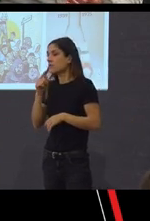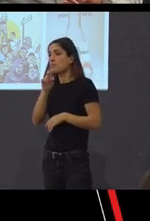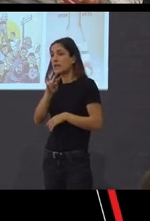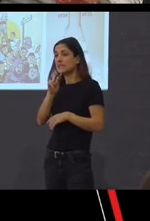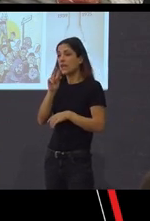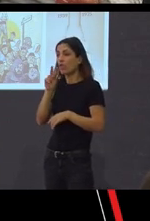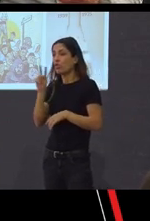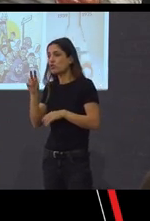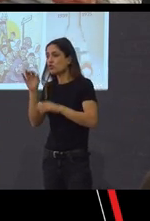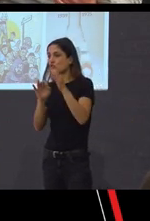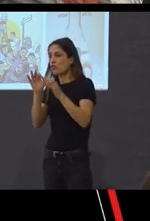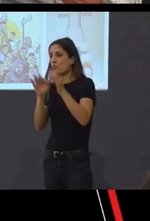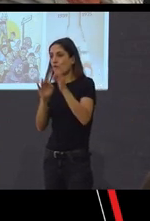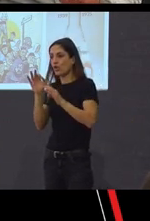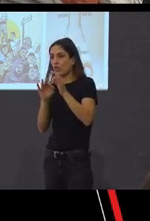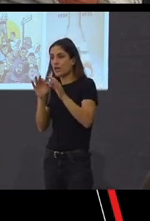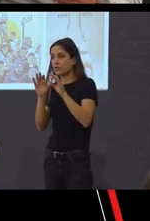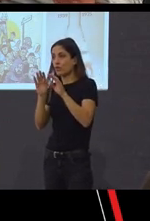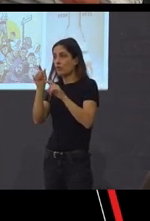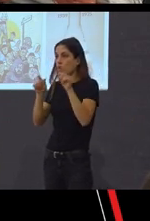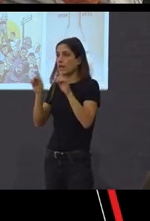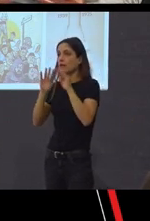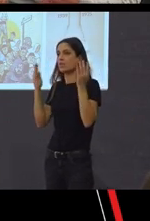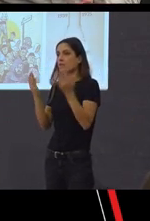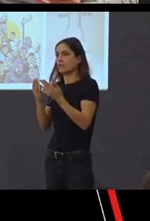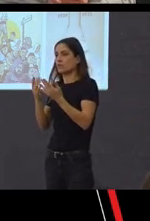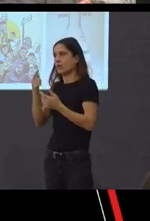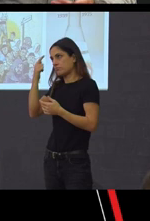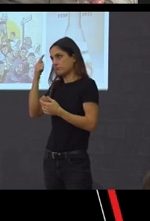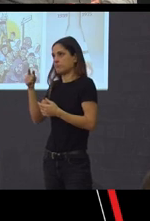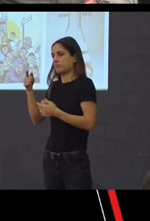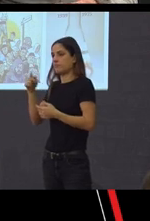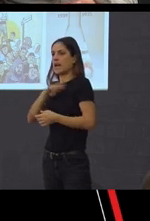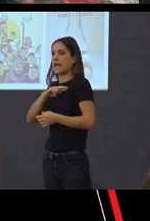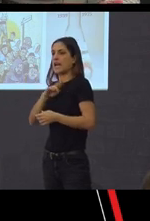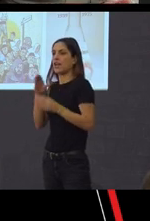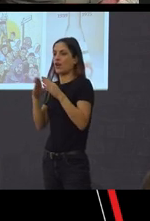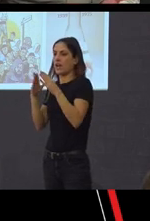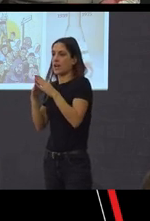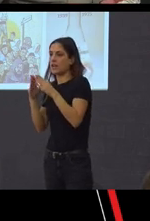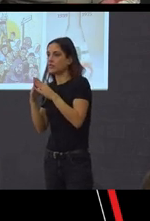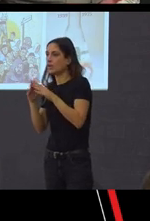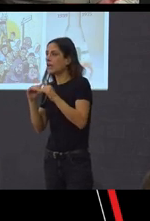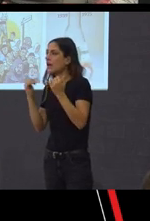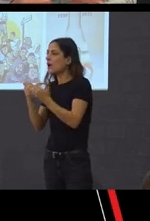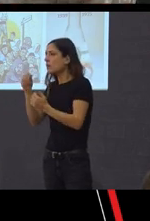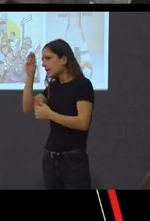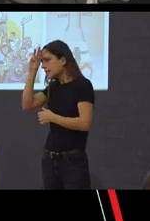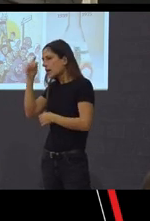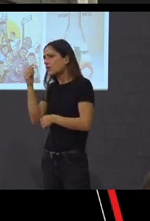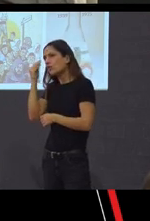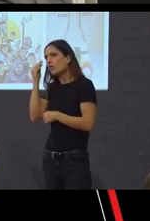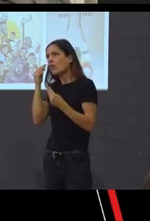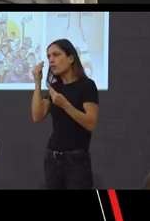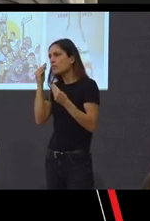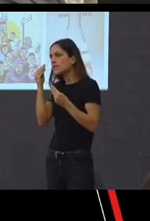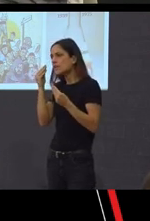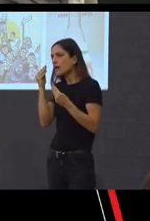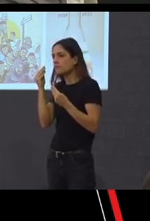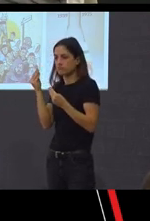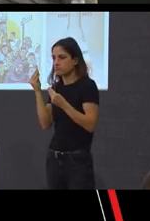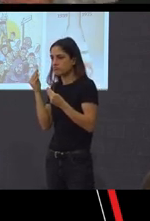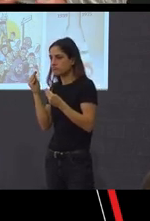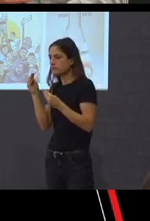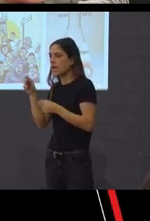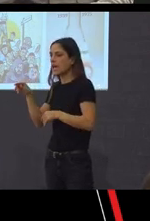mundial. É dicir, canto pensa o Vaticano en España? Pois, sinceramente, ben pouco, porque ten outro 98%